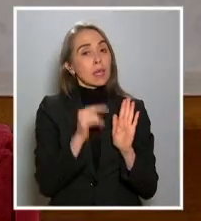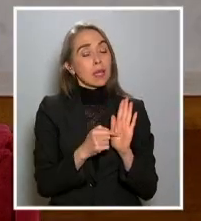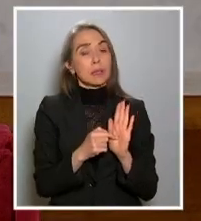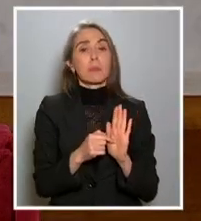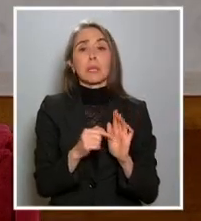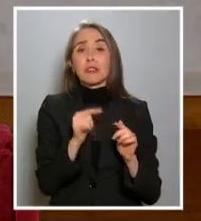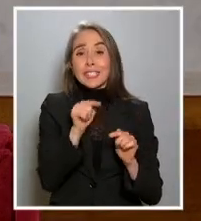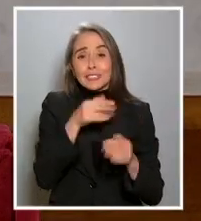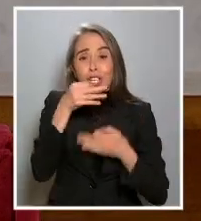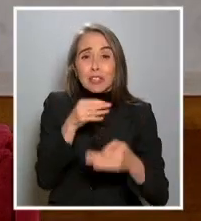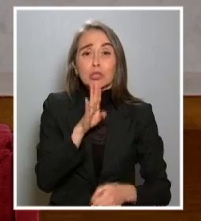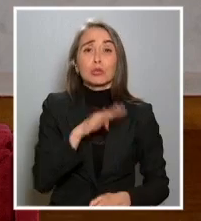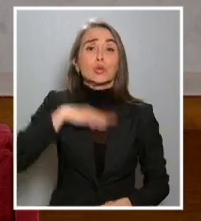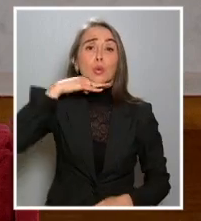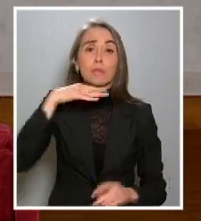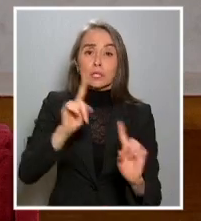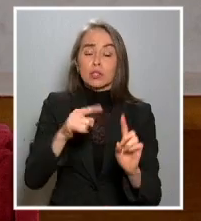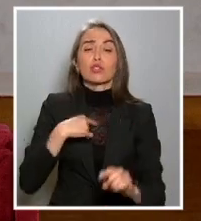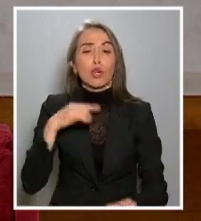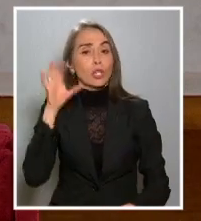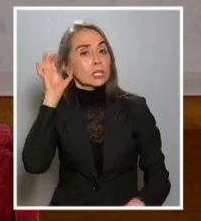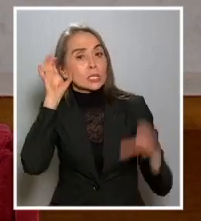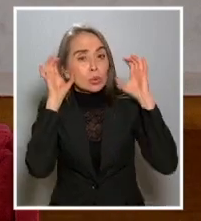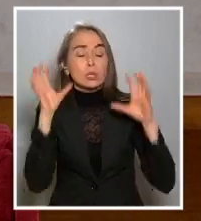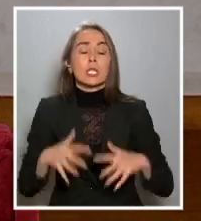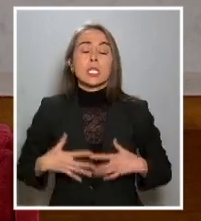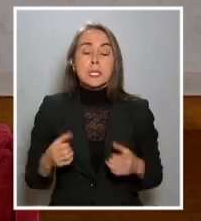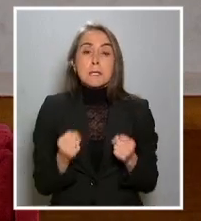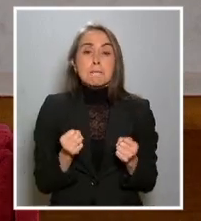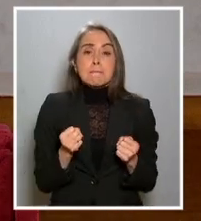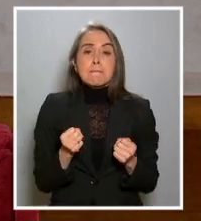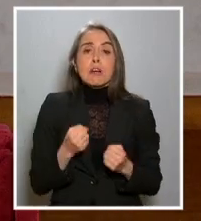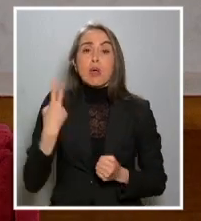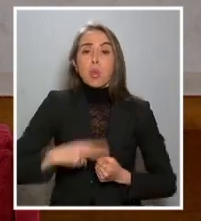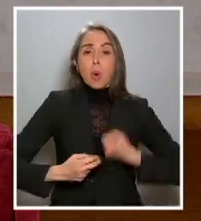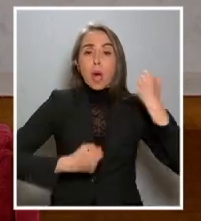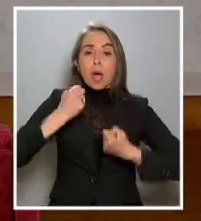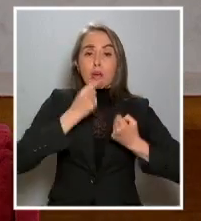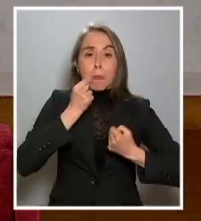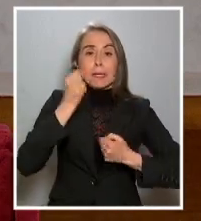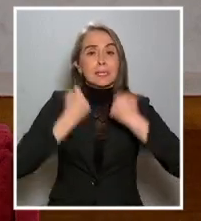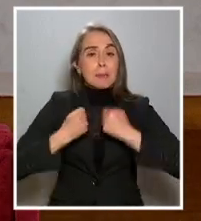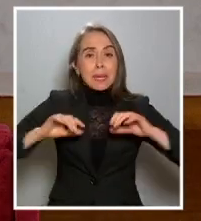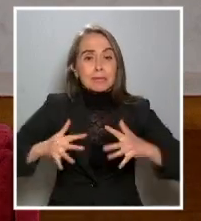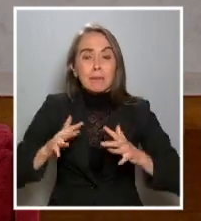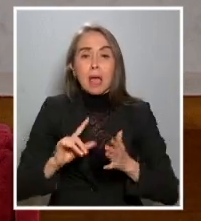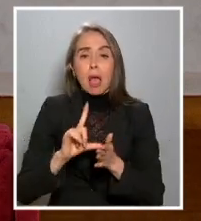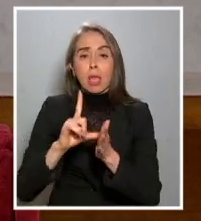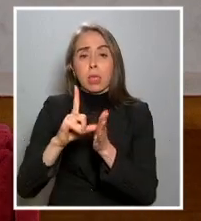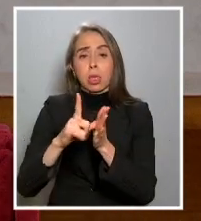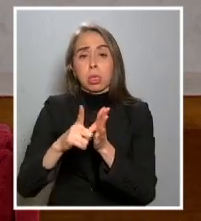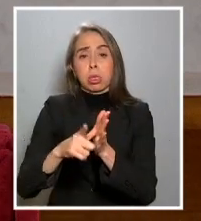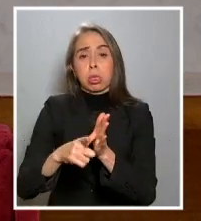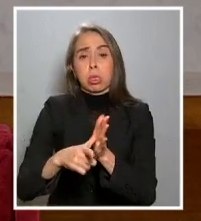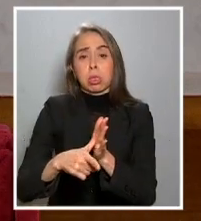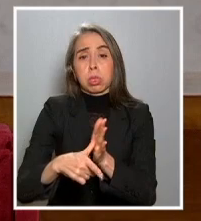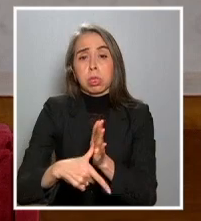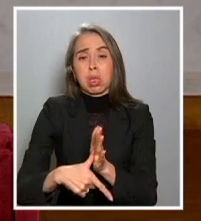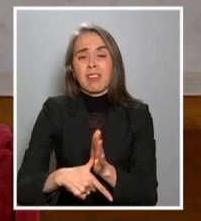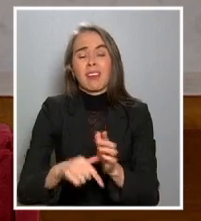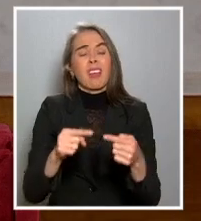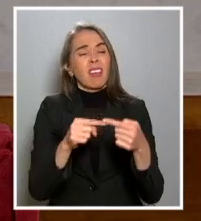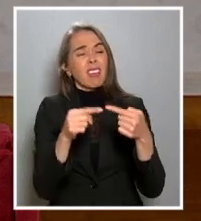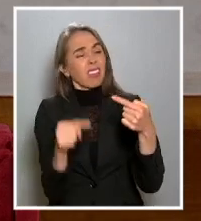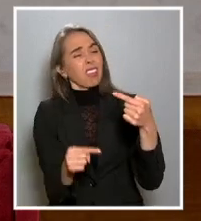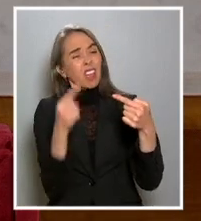esto no basta, porque he escuchado la impotencia de empresarios y emprendedores por la lentitud y muchas veces la